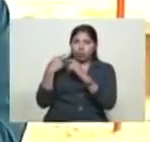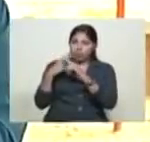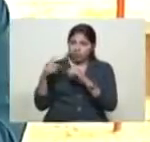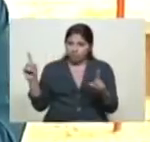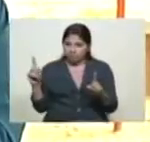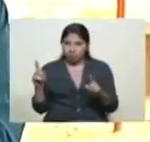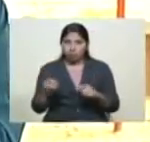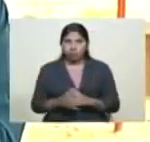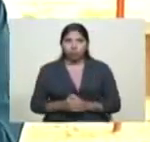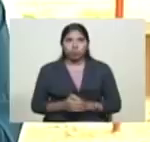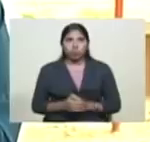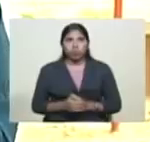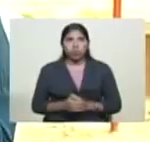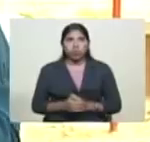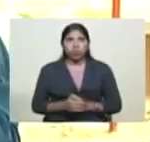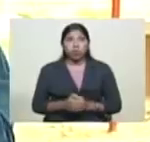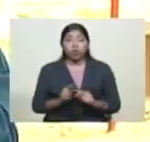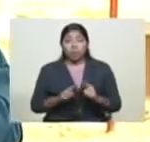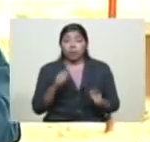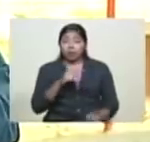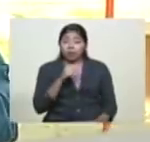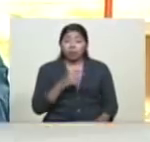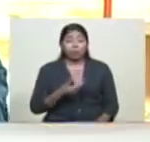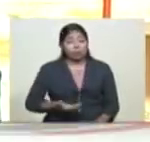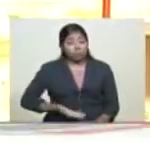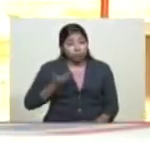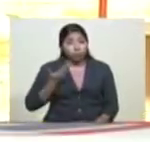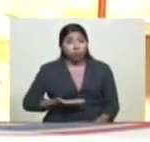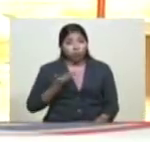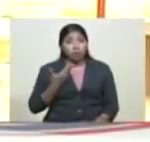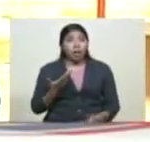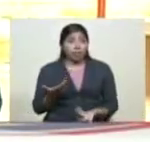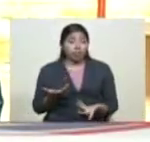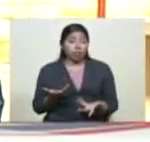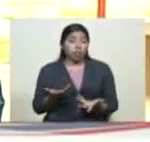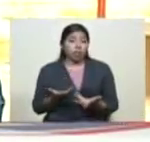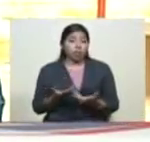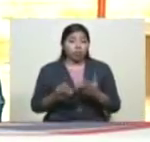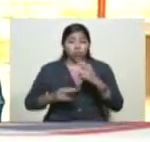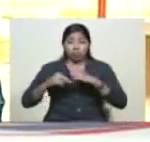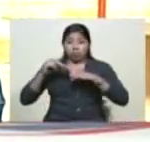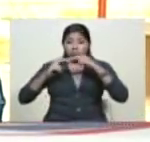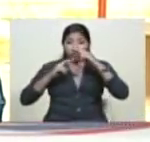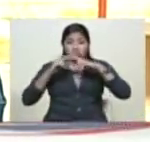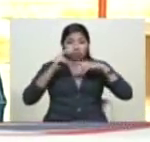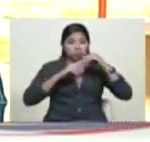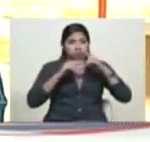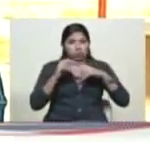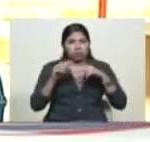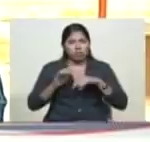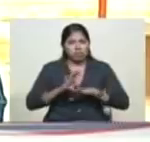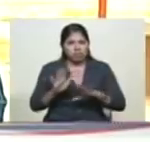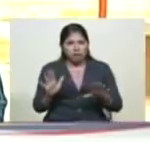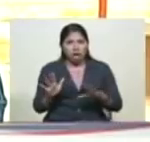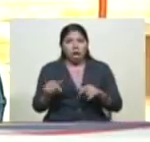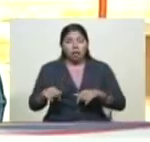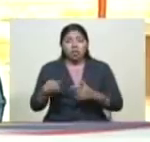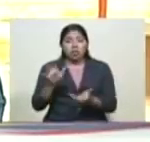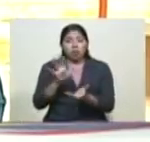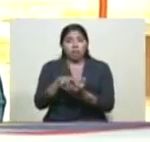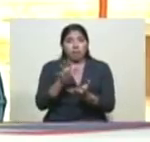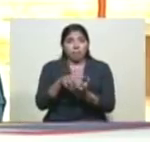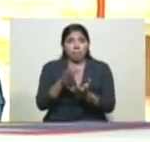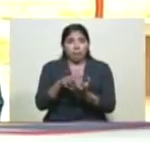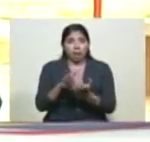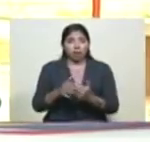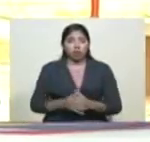Pero sin lugar a dudas, el papel de él fue fundamental para construir vivienda. se han construido y entregado, atención, no Esparta,